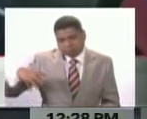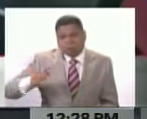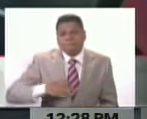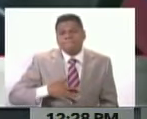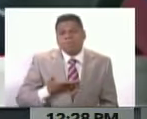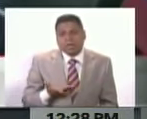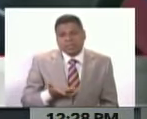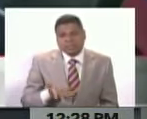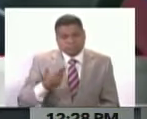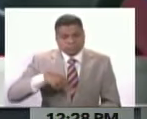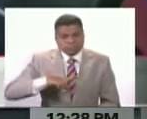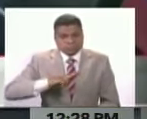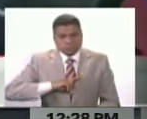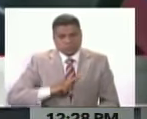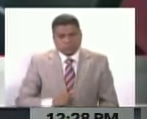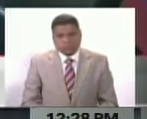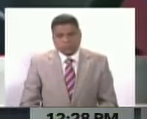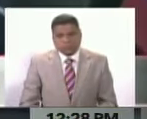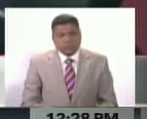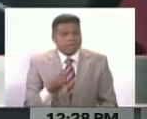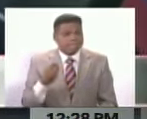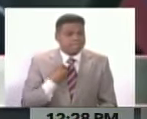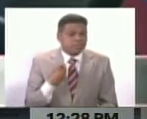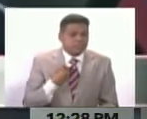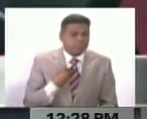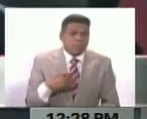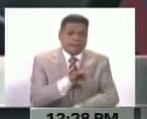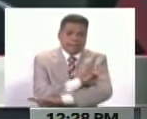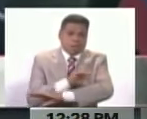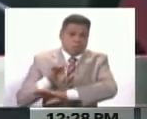hemos padecido en carne viva en Ecuador.